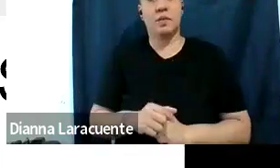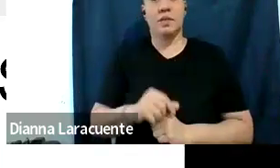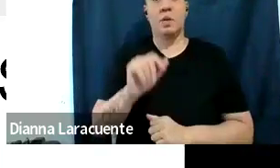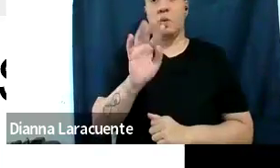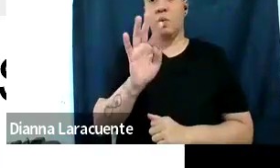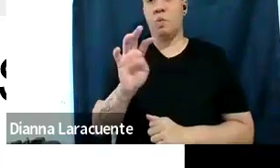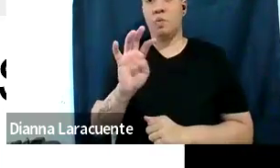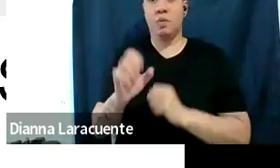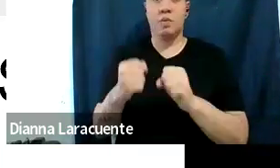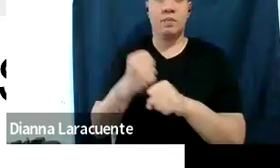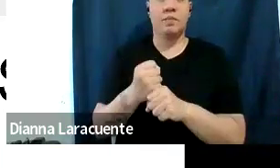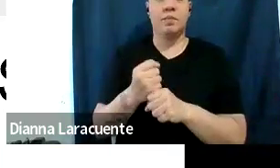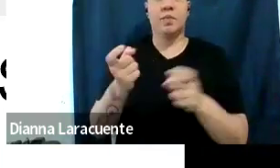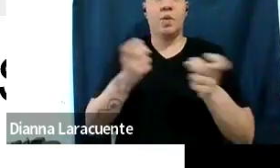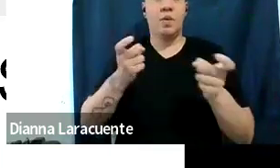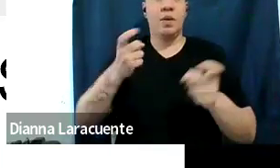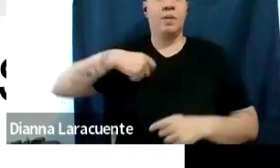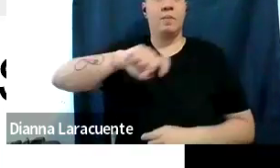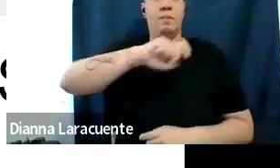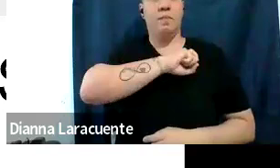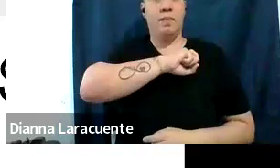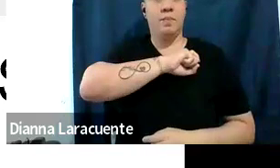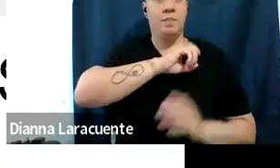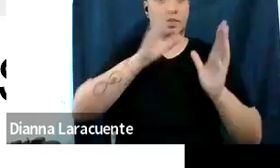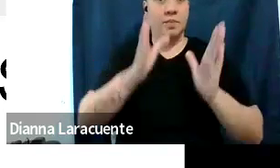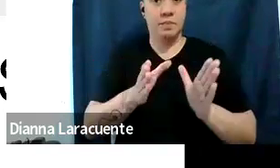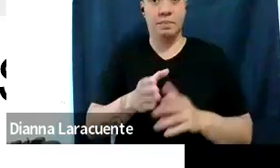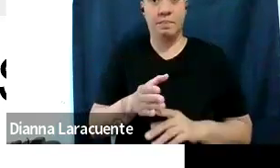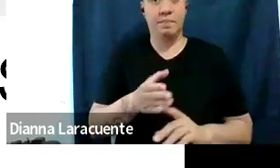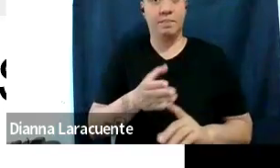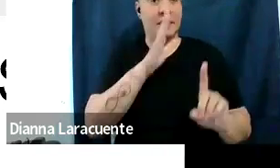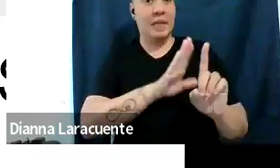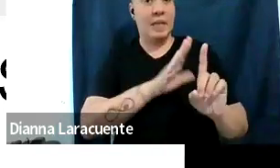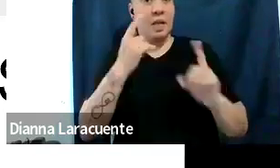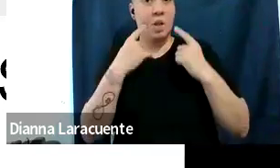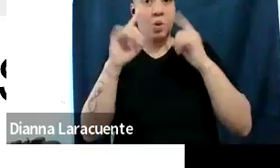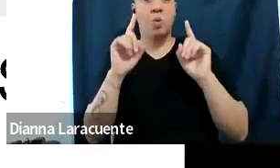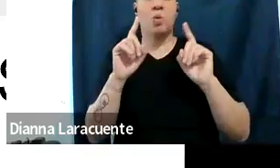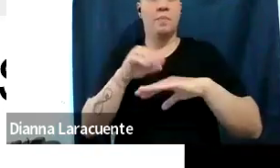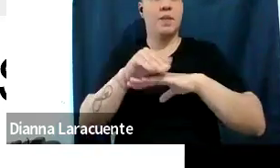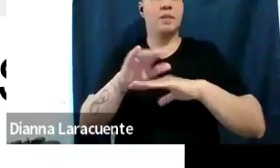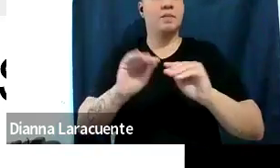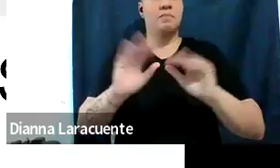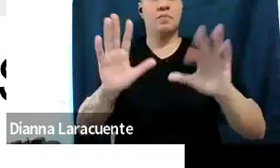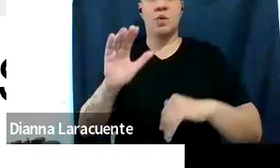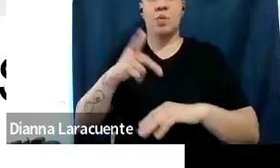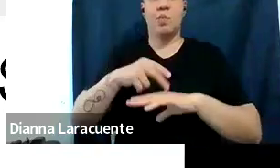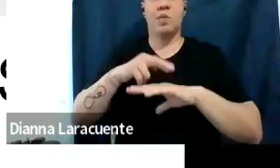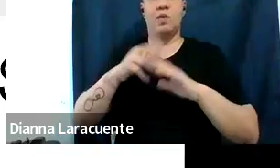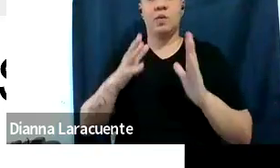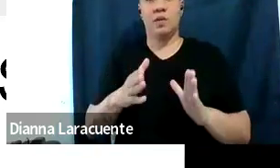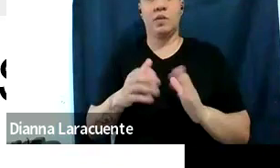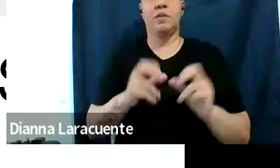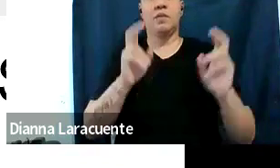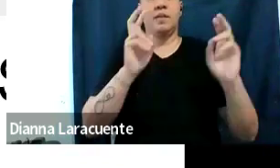años gobernaban españoles. Él logra. El mensaje era claro. Los puertorriqueños, y cito a